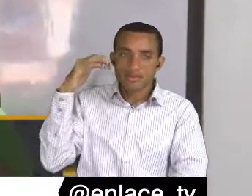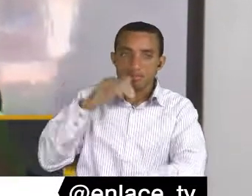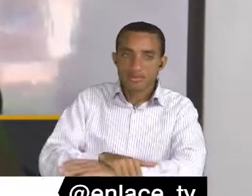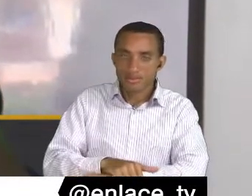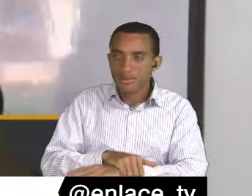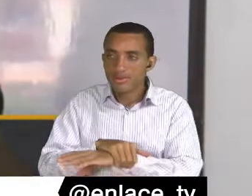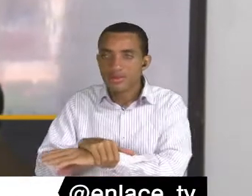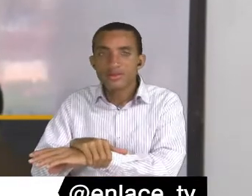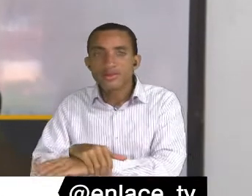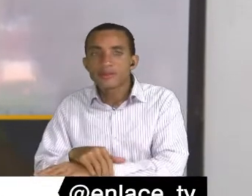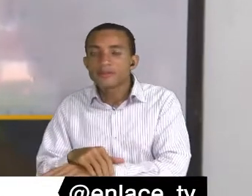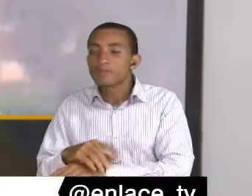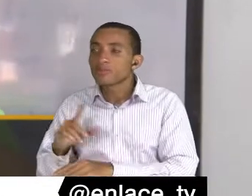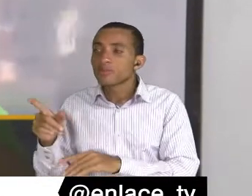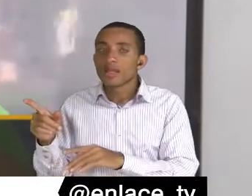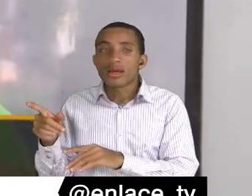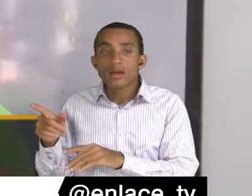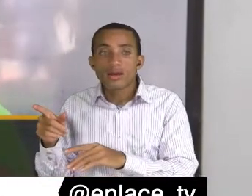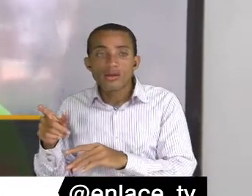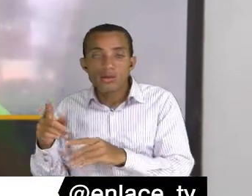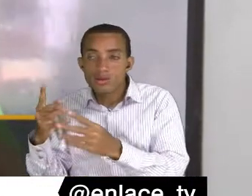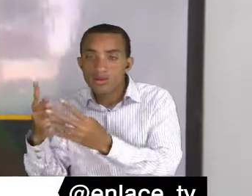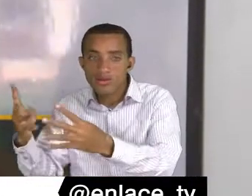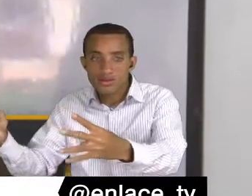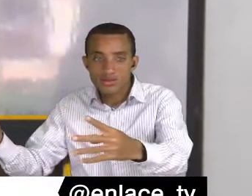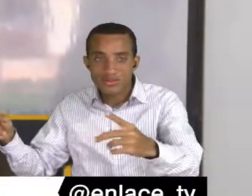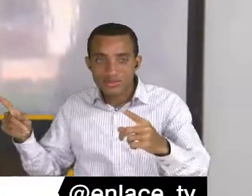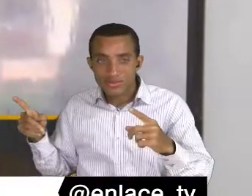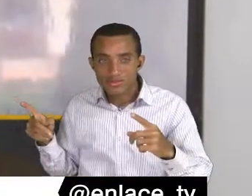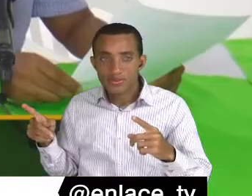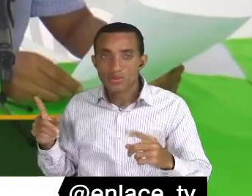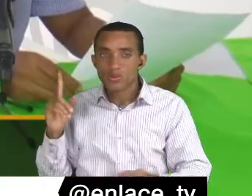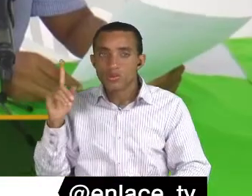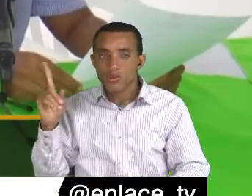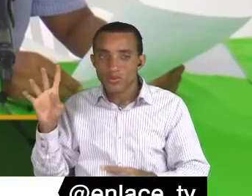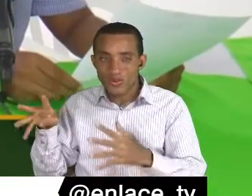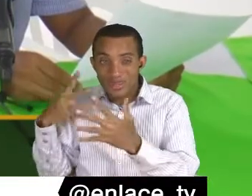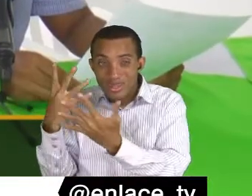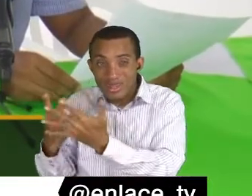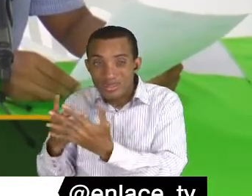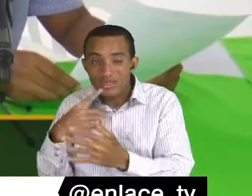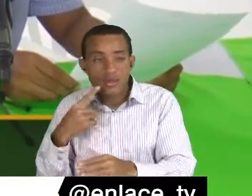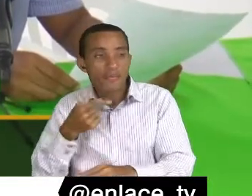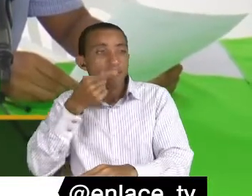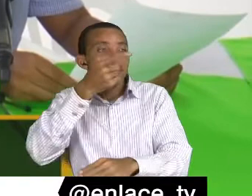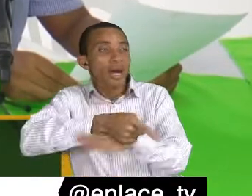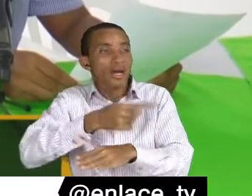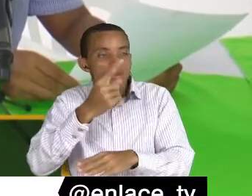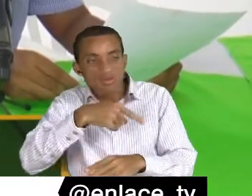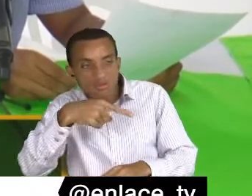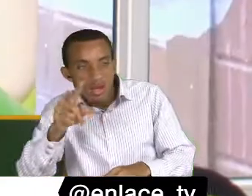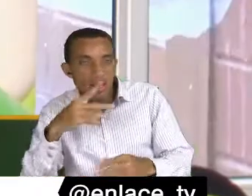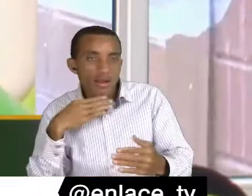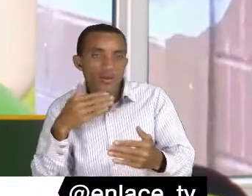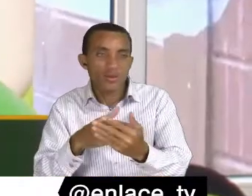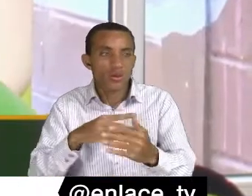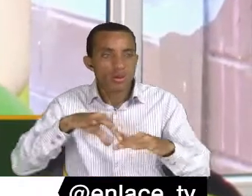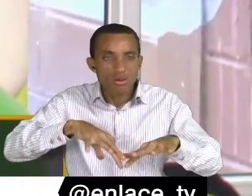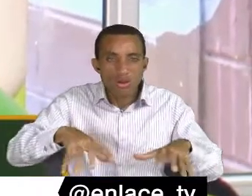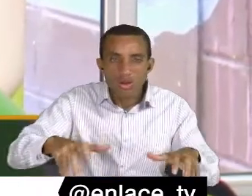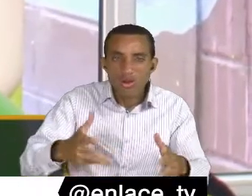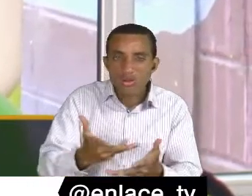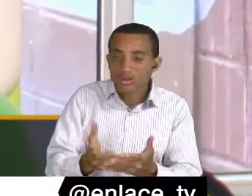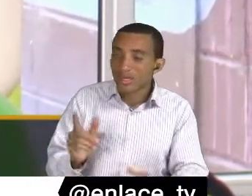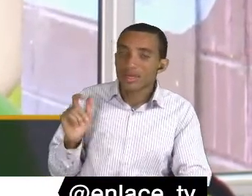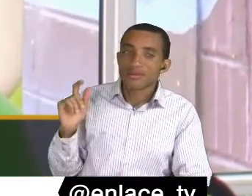delinquiendo y sigue dando órdenes desde el patio 1 de la cárcel de Barranca Bermeja. Estas graves denuncias las hizo el presidente de Credos, Iván Madero.